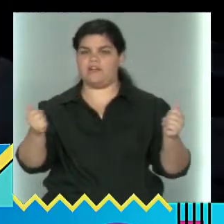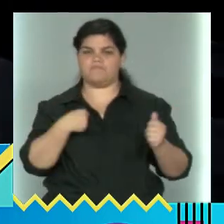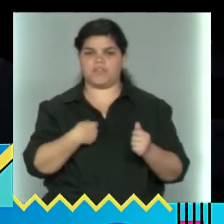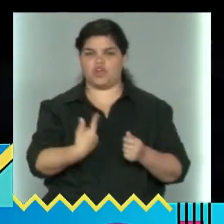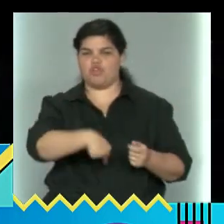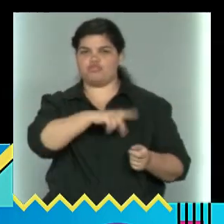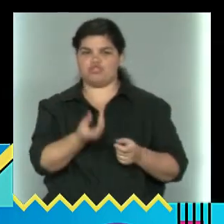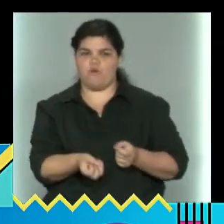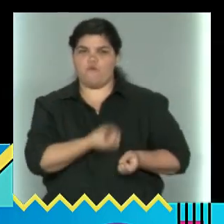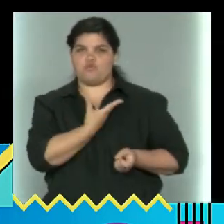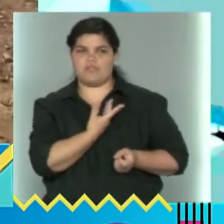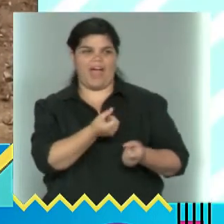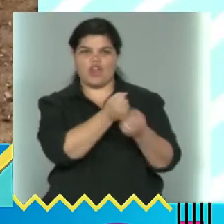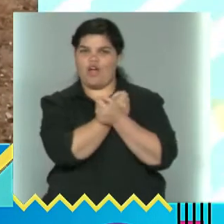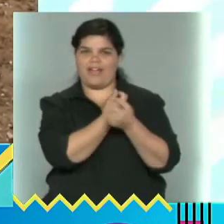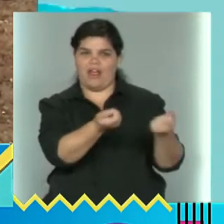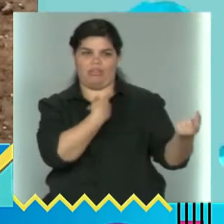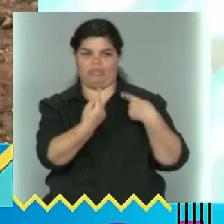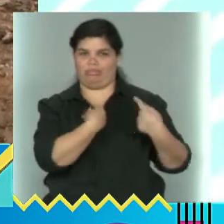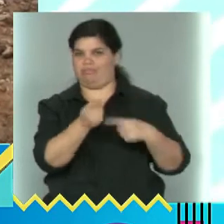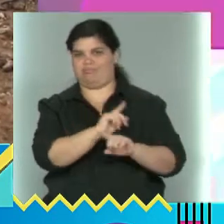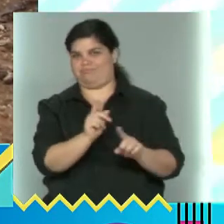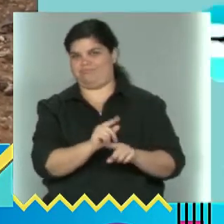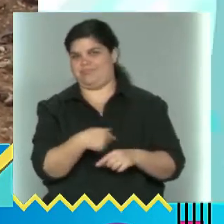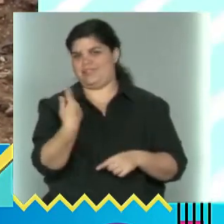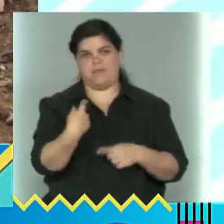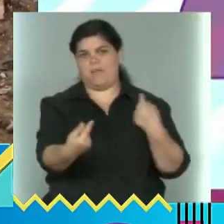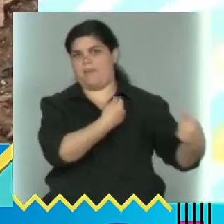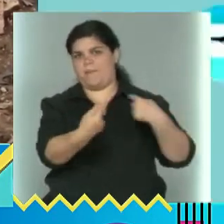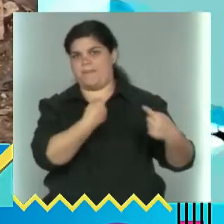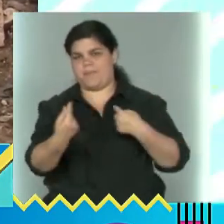nada y muchas veces la policía